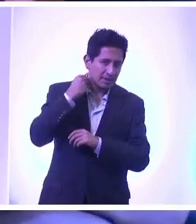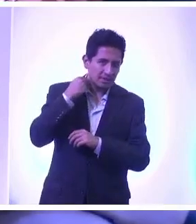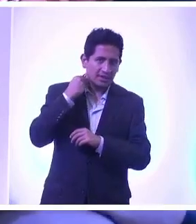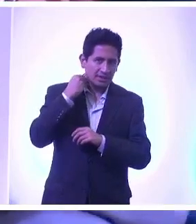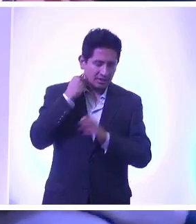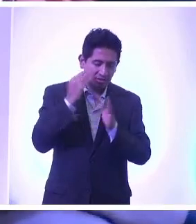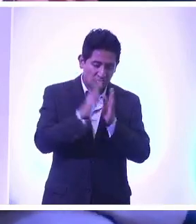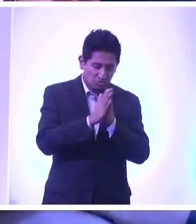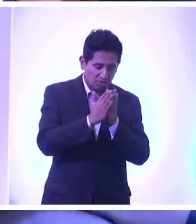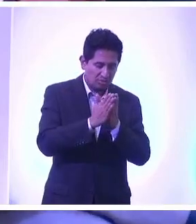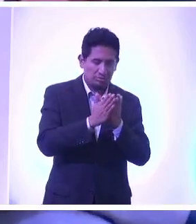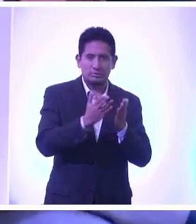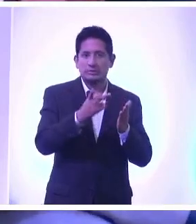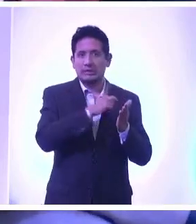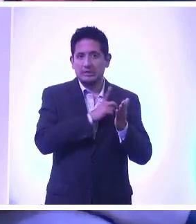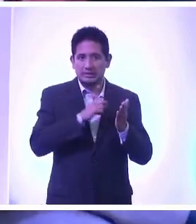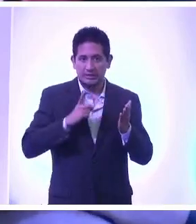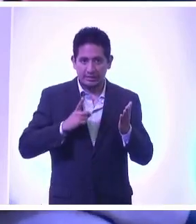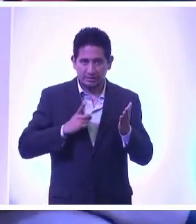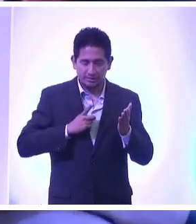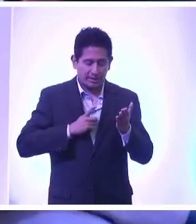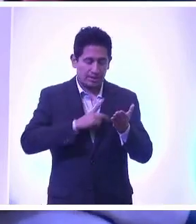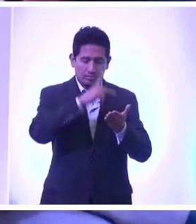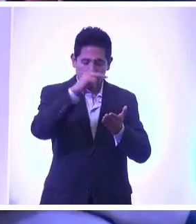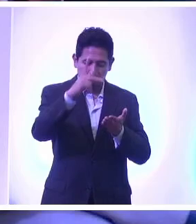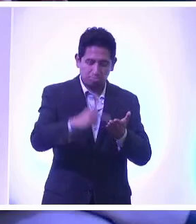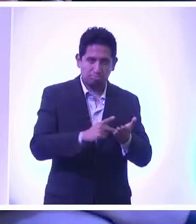realidad eh cuál es